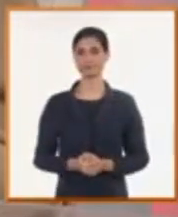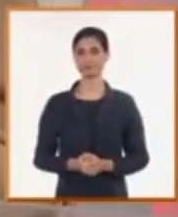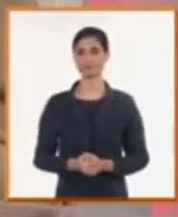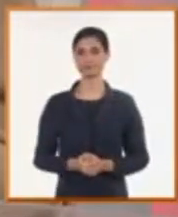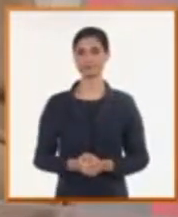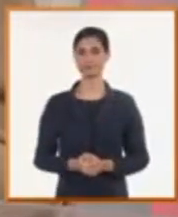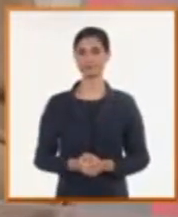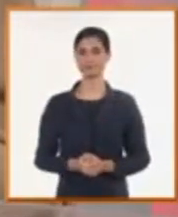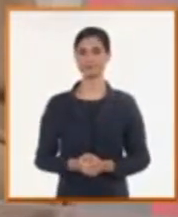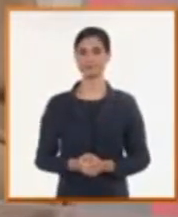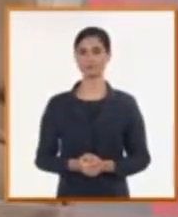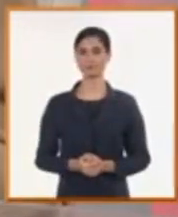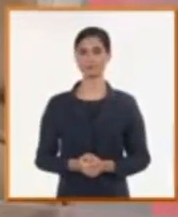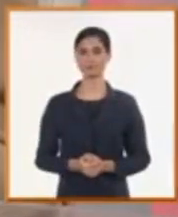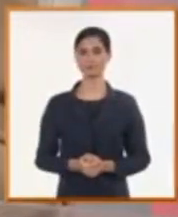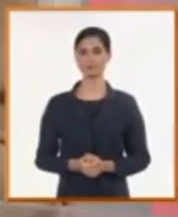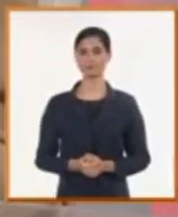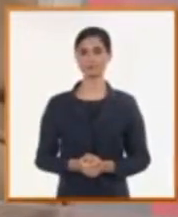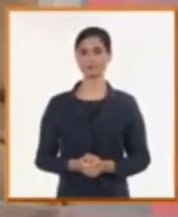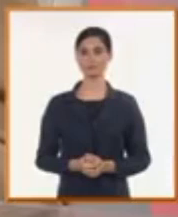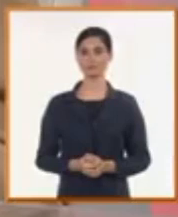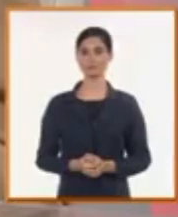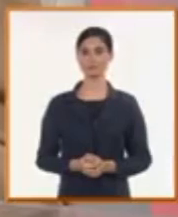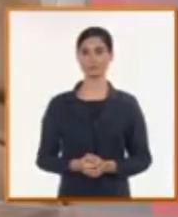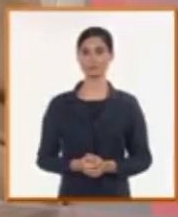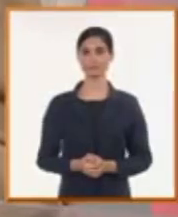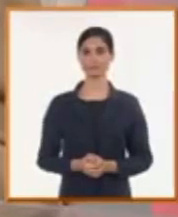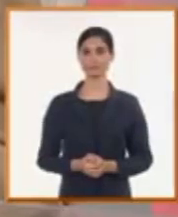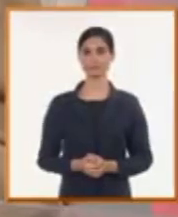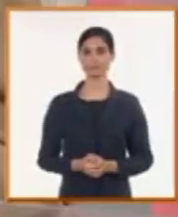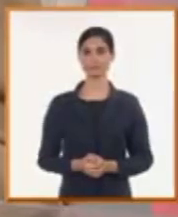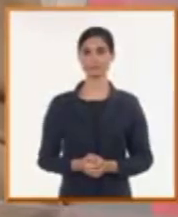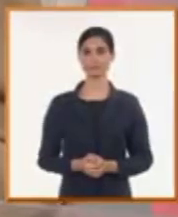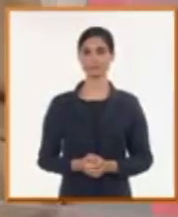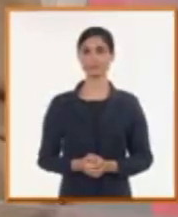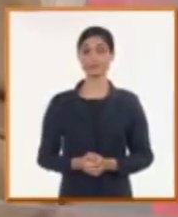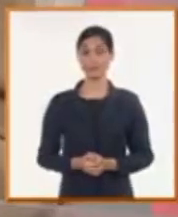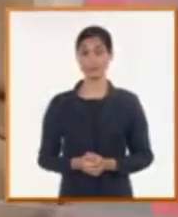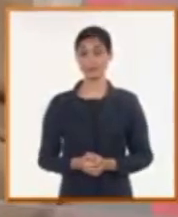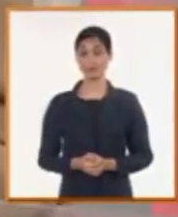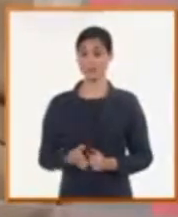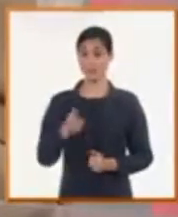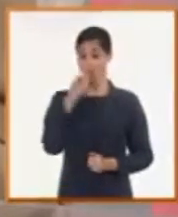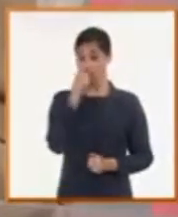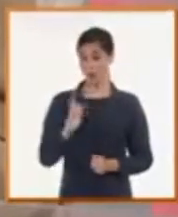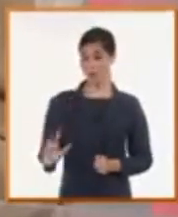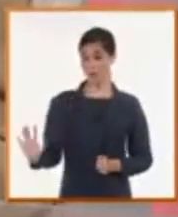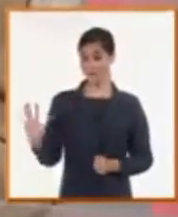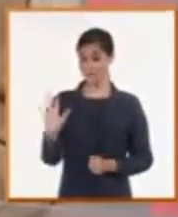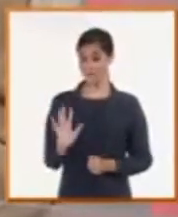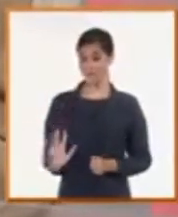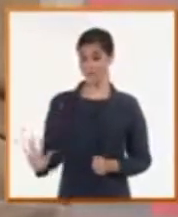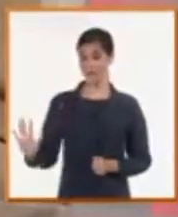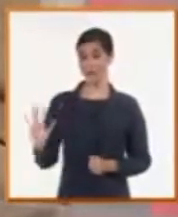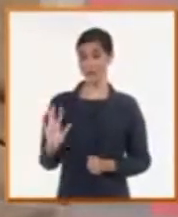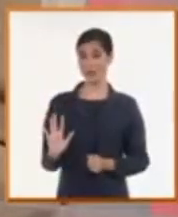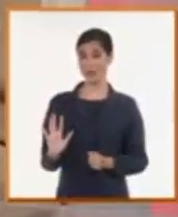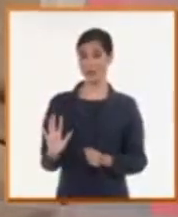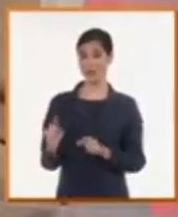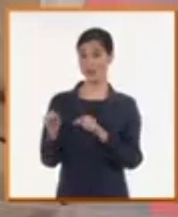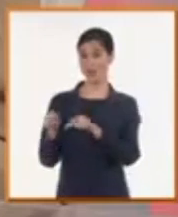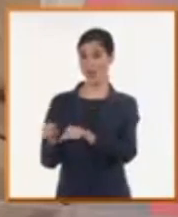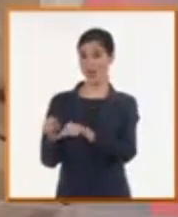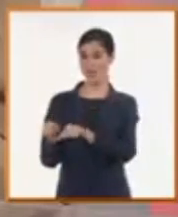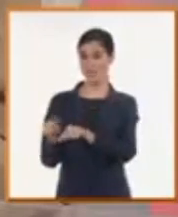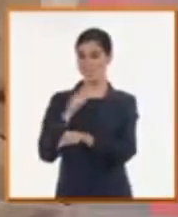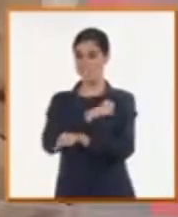parte de la UNITA, conjuntamente con la parte sudafricana, de ir debilitando a la FAPLA.